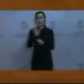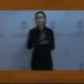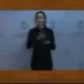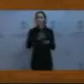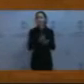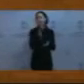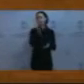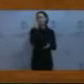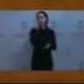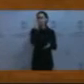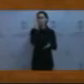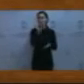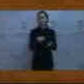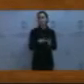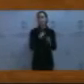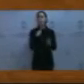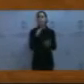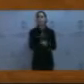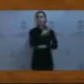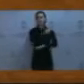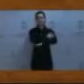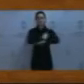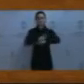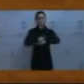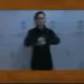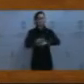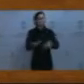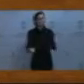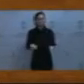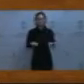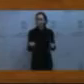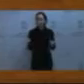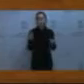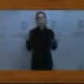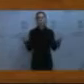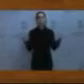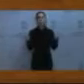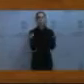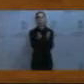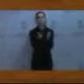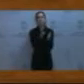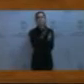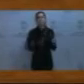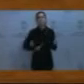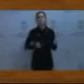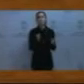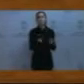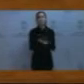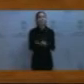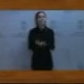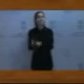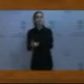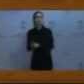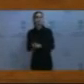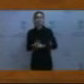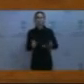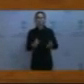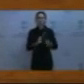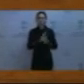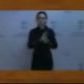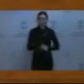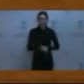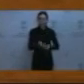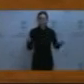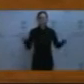últimos años, como bien dijo el portavoz de Ciudadanos, no ayudan a la reducción de esa interinidad, sino que están parcheando. No están consiguiendo reducir